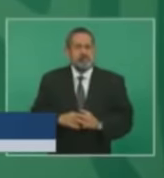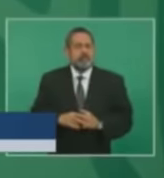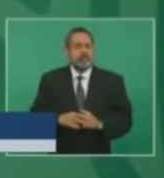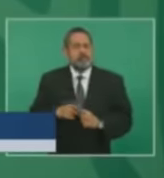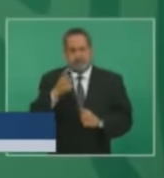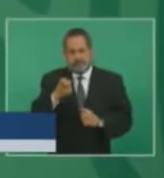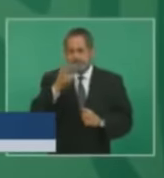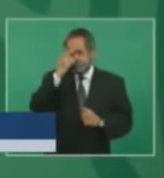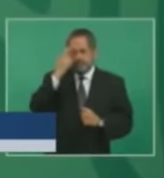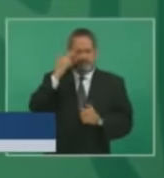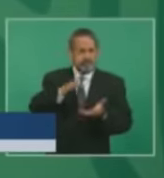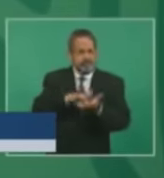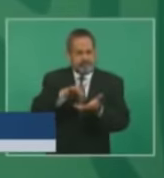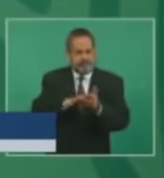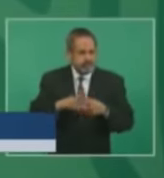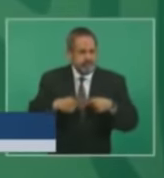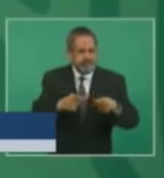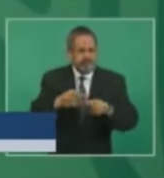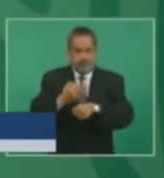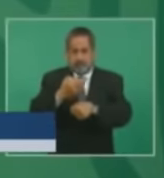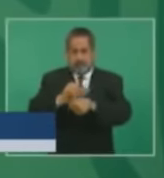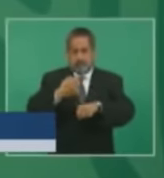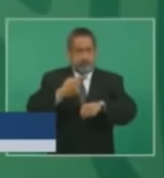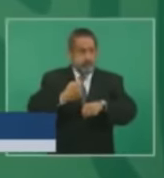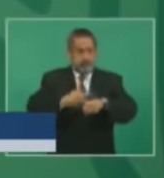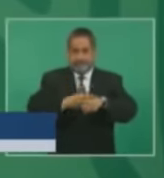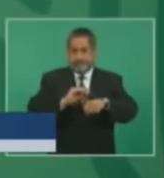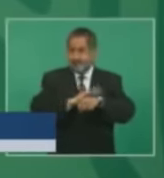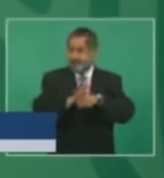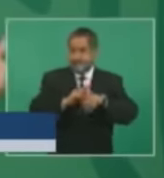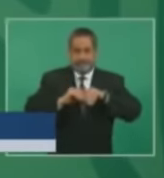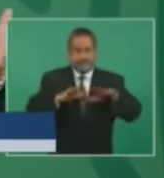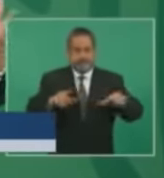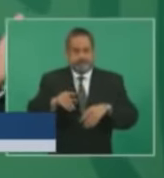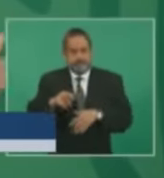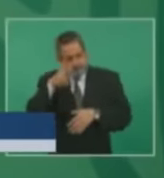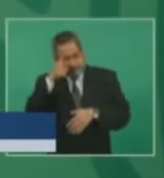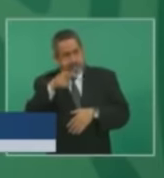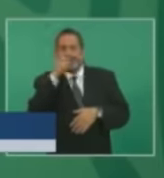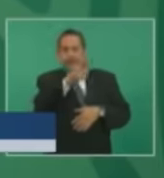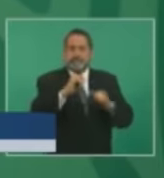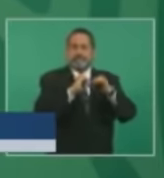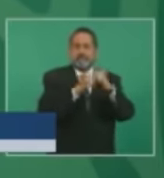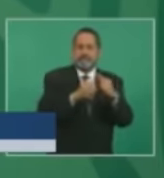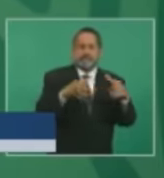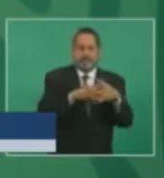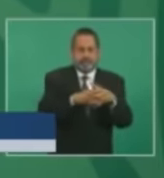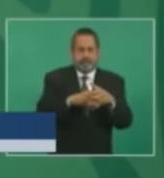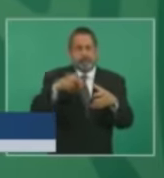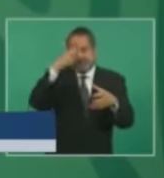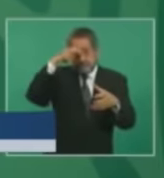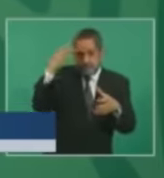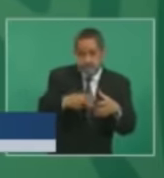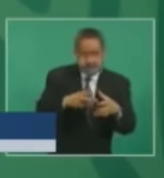personal de gobernar, más allá de que pues pueda de repente sí sentirse uno molesto o triste de ver que el presidente